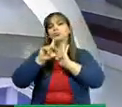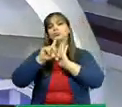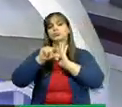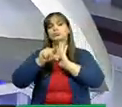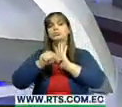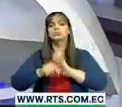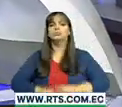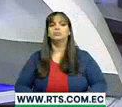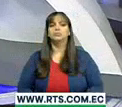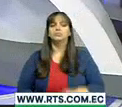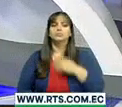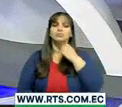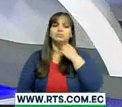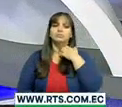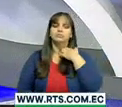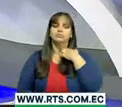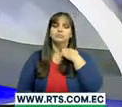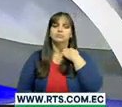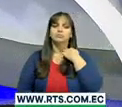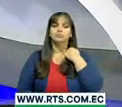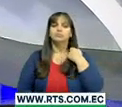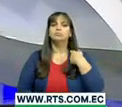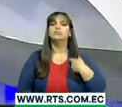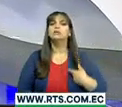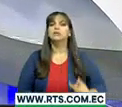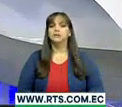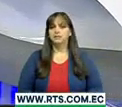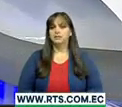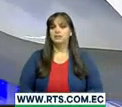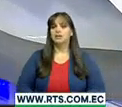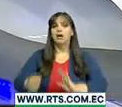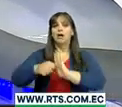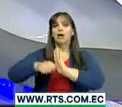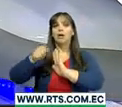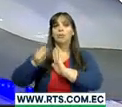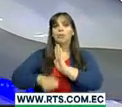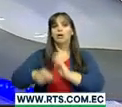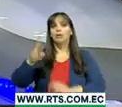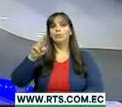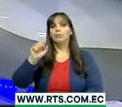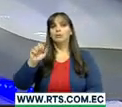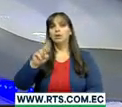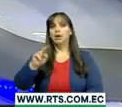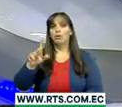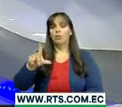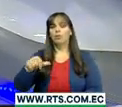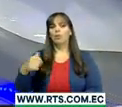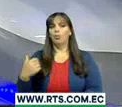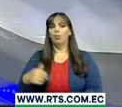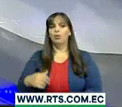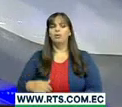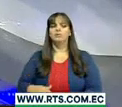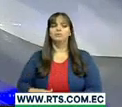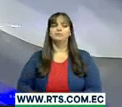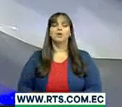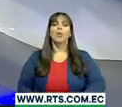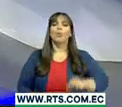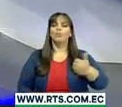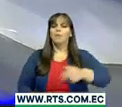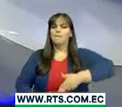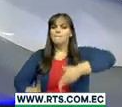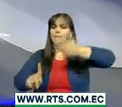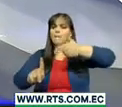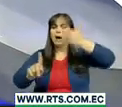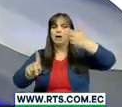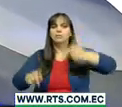6:08, 6:08. Y sobre este mismo tema continúan las investigaciones. 3 personas han sido detenidas en torno a las